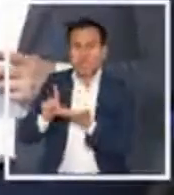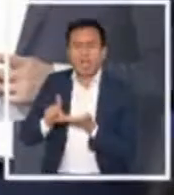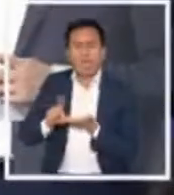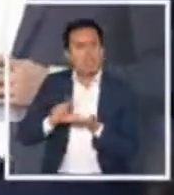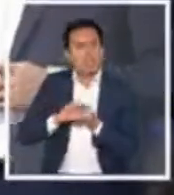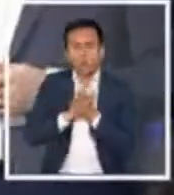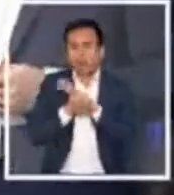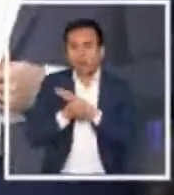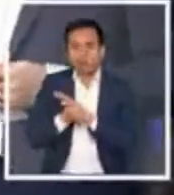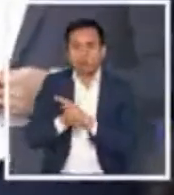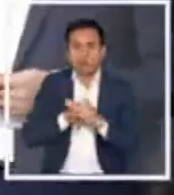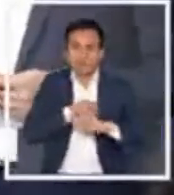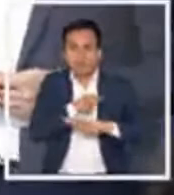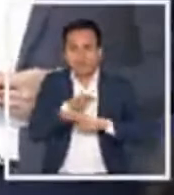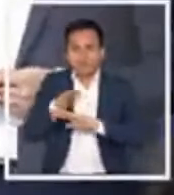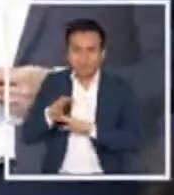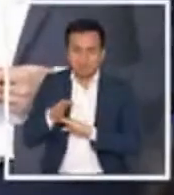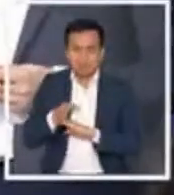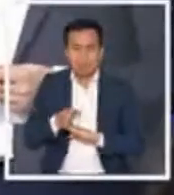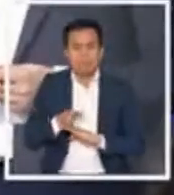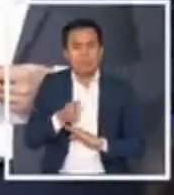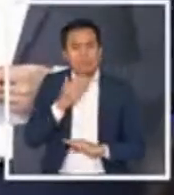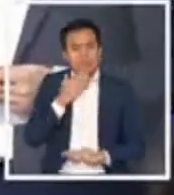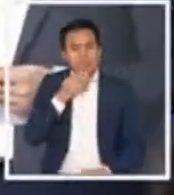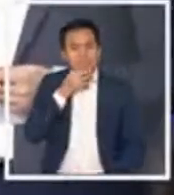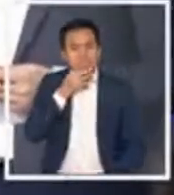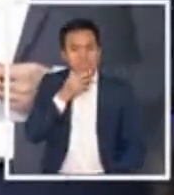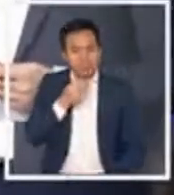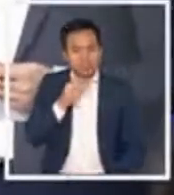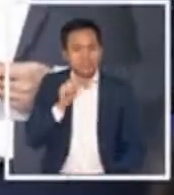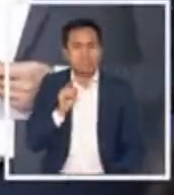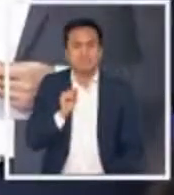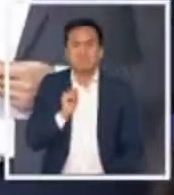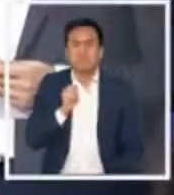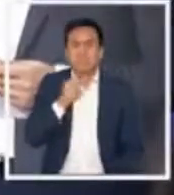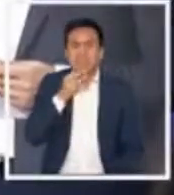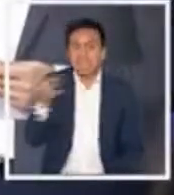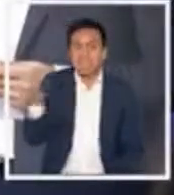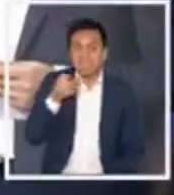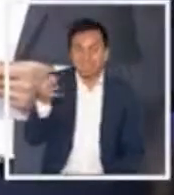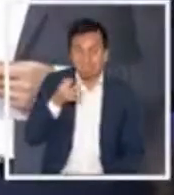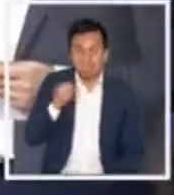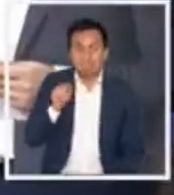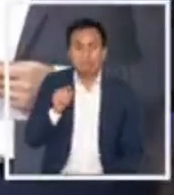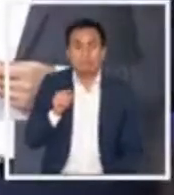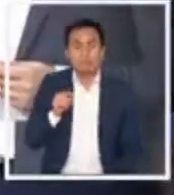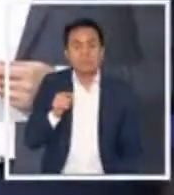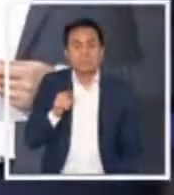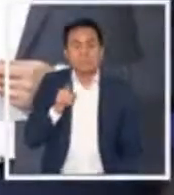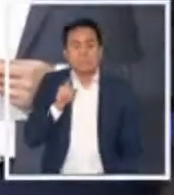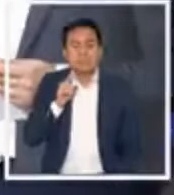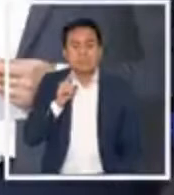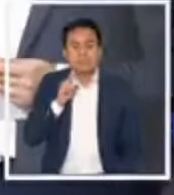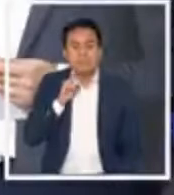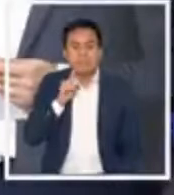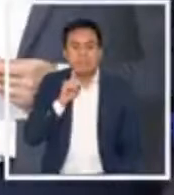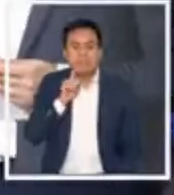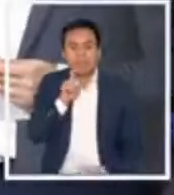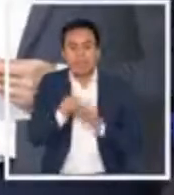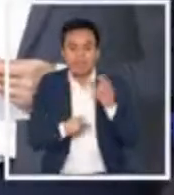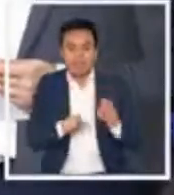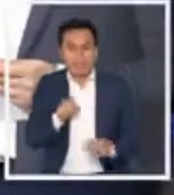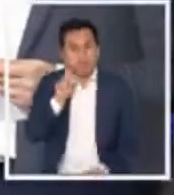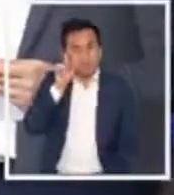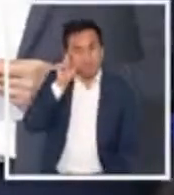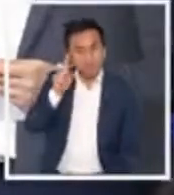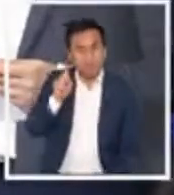los lugares donde vamos. Y decía otra cosa también, decía, tendría la gente que